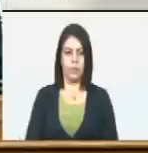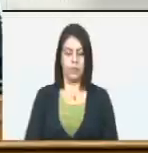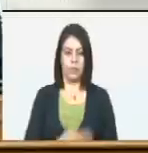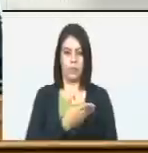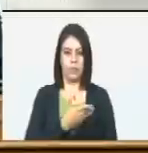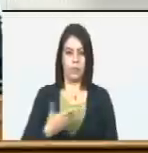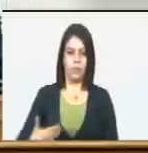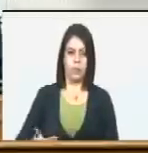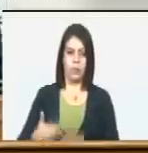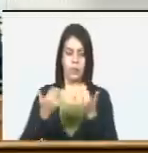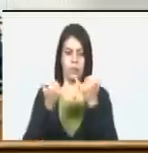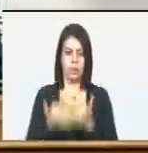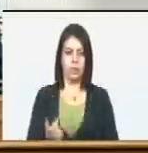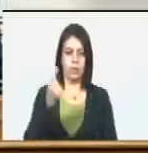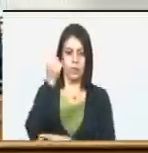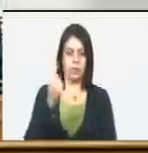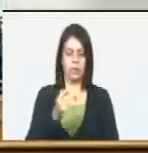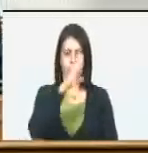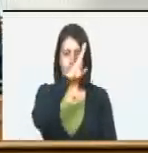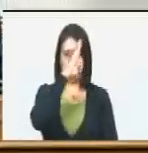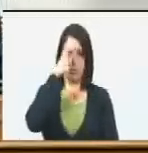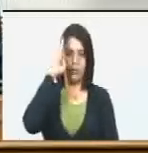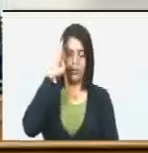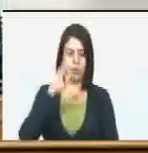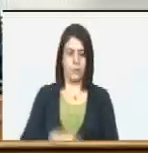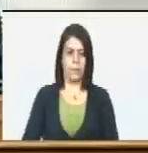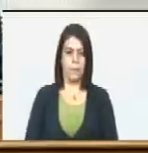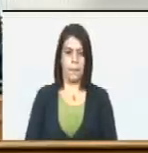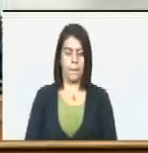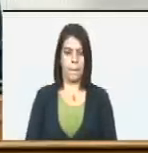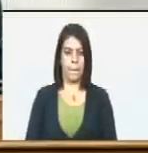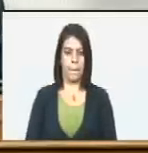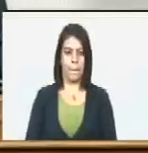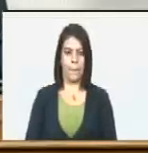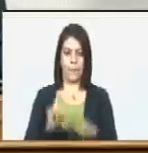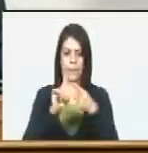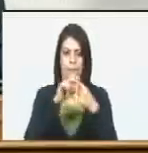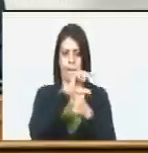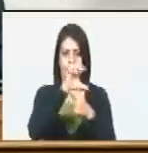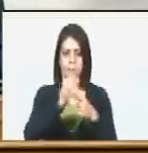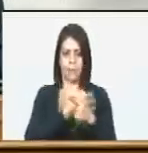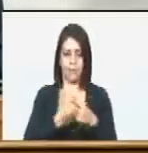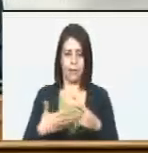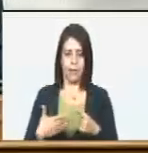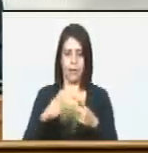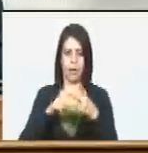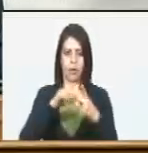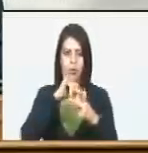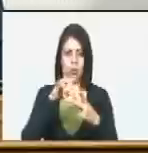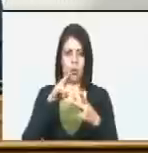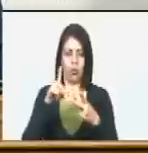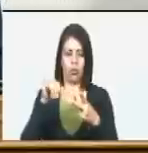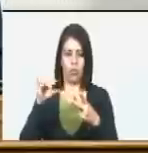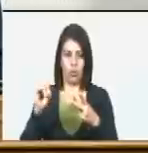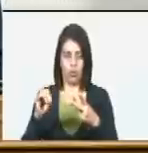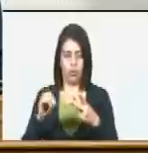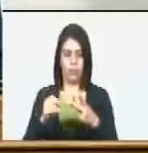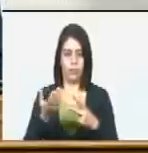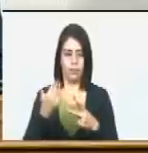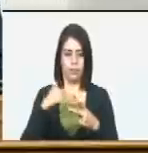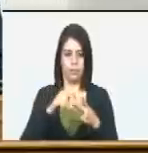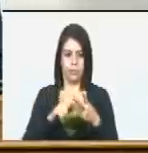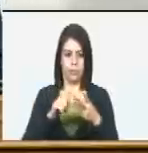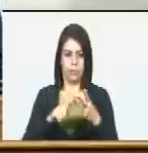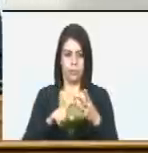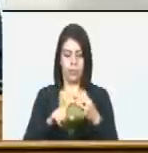ahora el diputado Diosdado Cabello Rondón. Primer vicepresidente, el diputado Julio García Serpa. Segunda